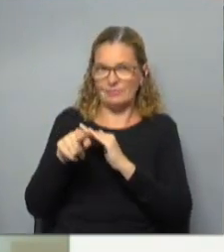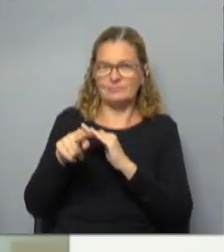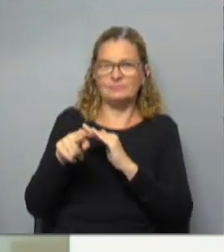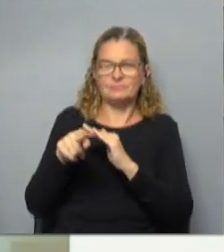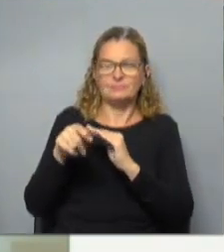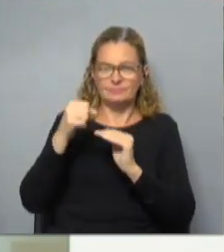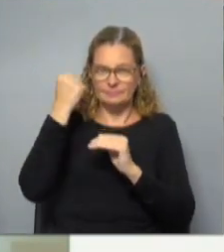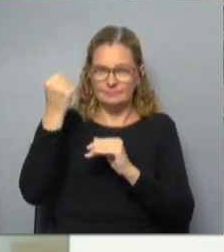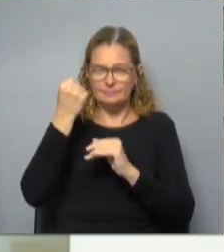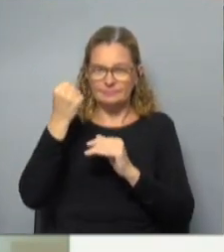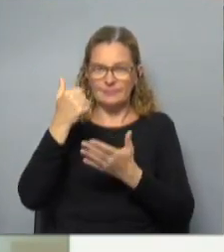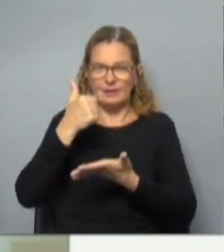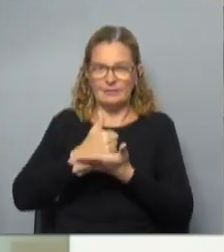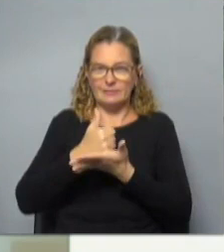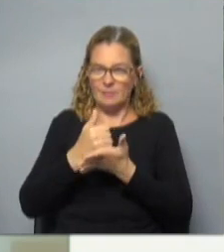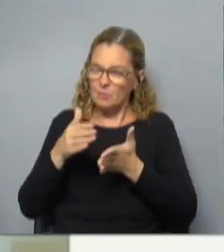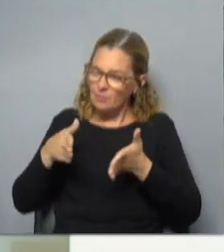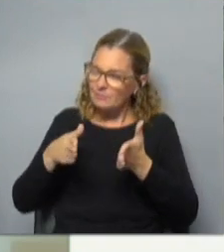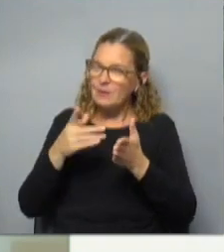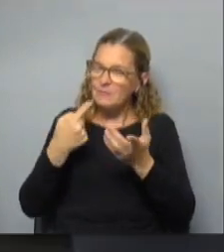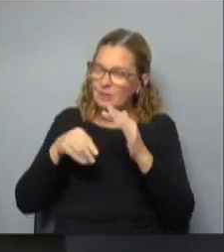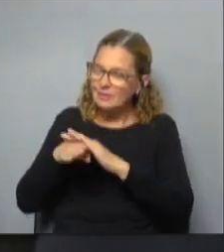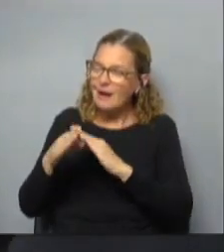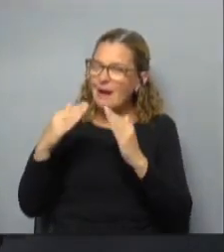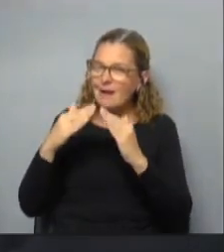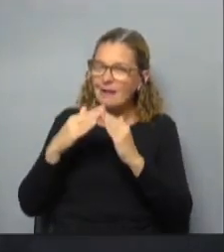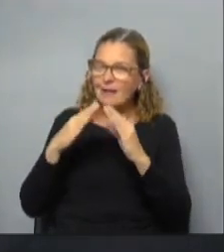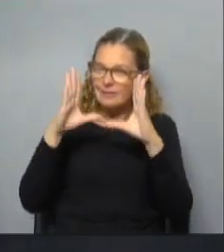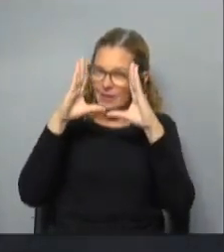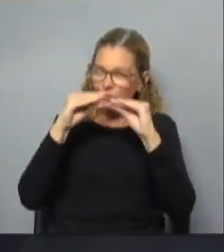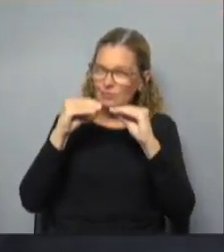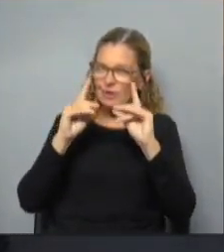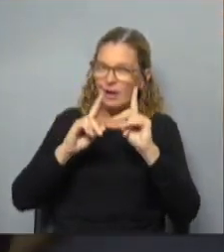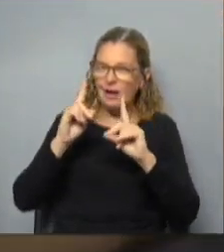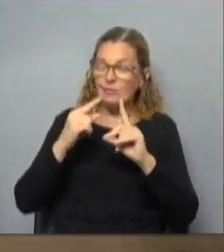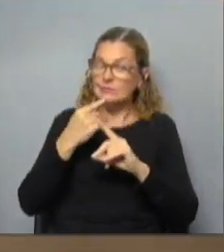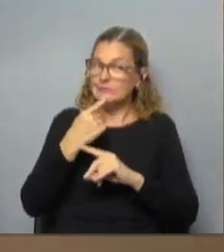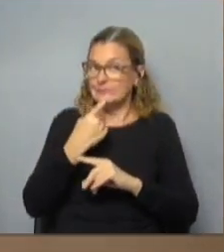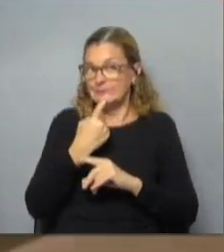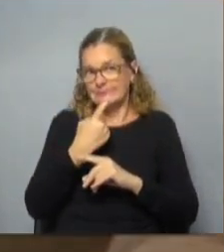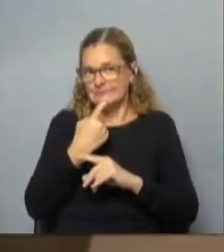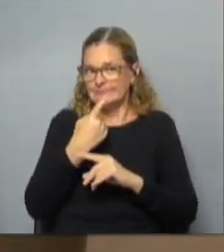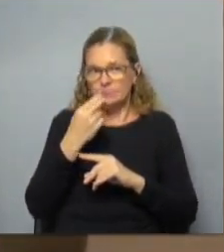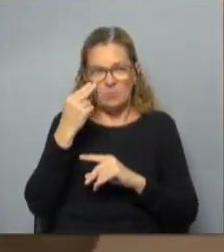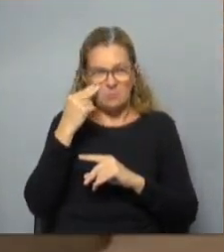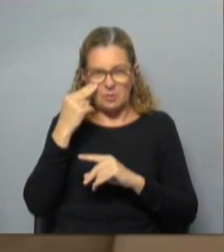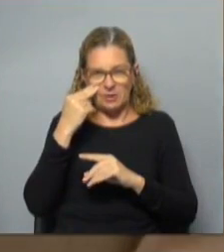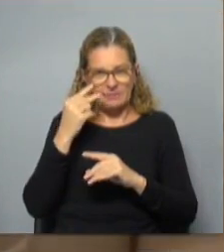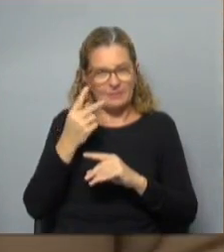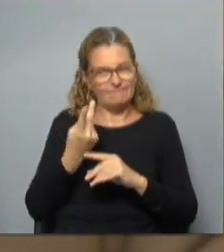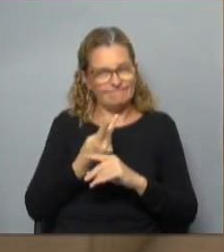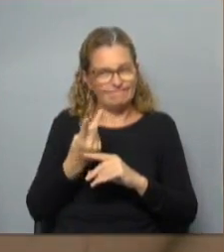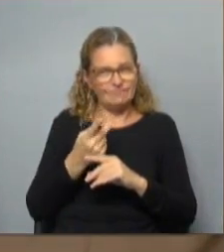importante sé que estamos en ese camino el tema el allanamiento nocturno es un elemento de doble filo es un elemento de doble filo